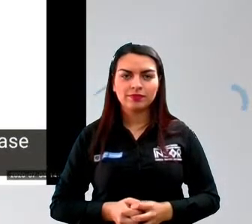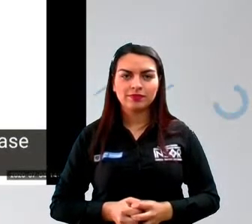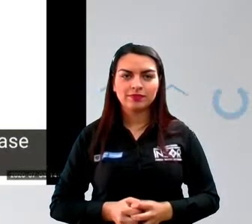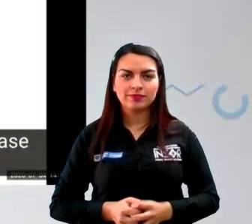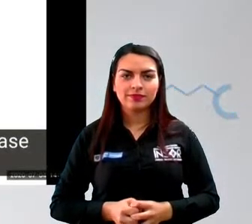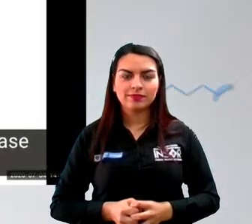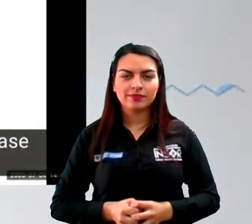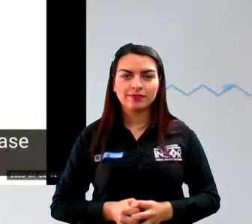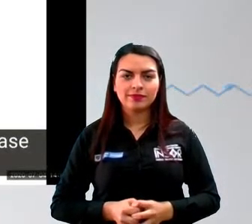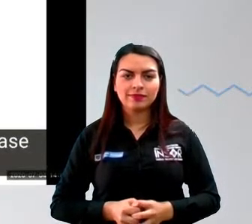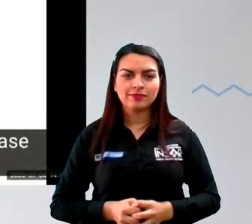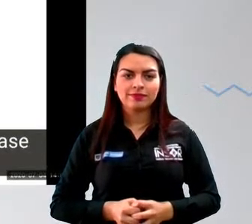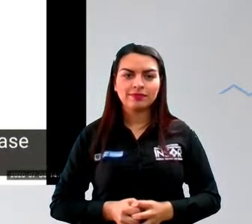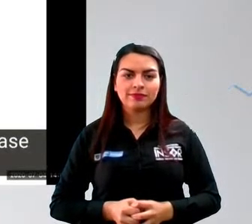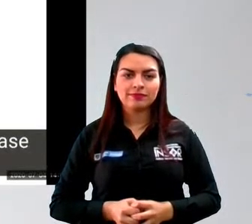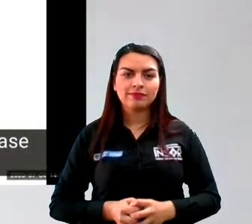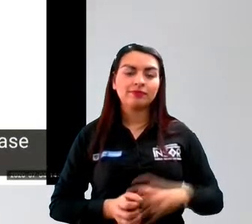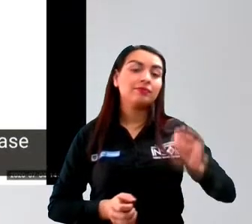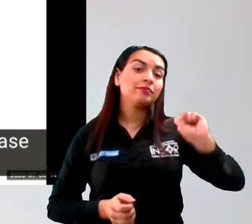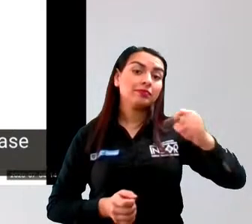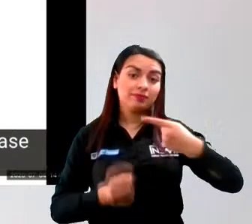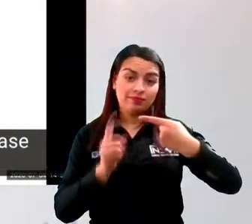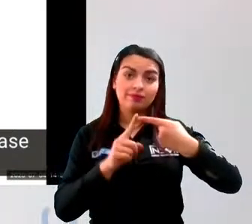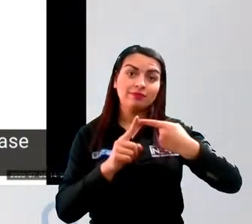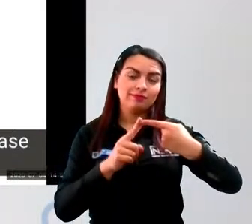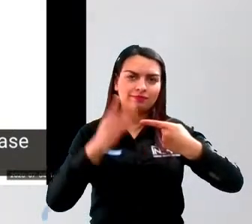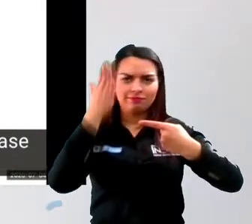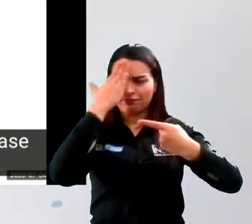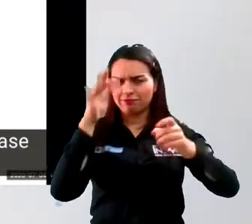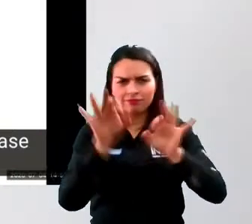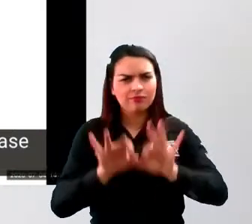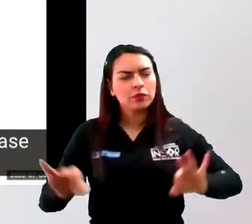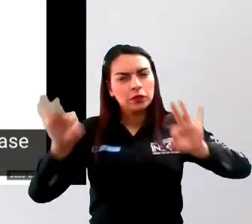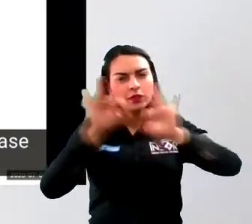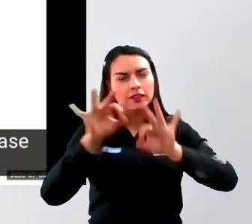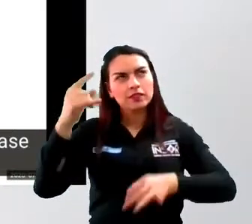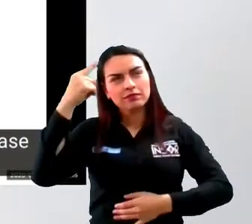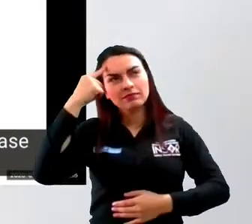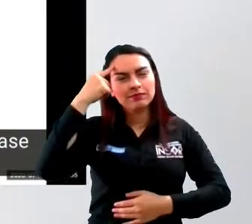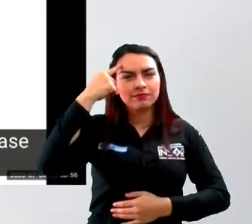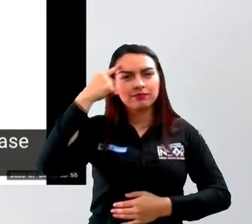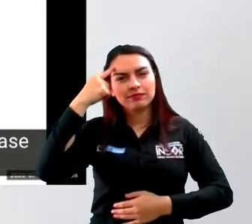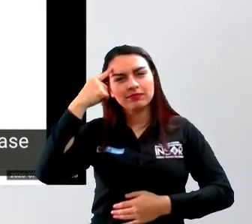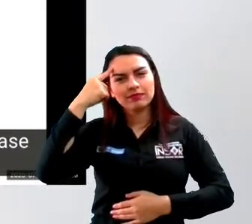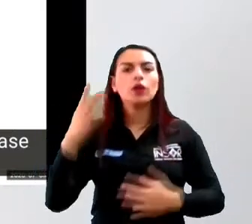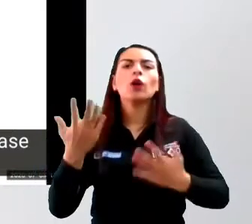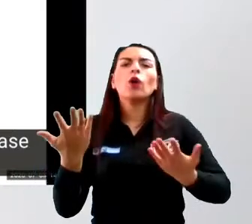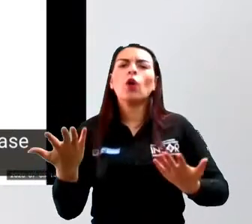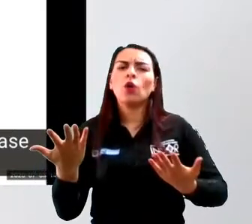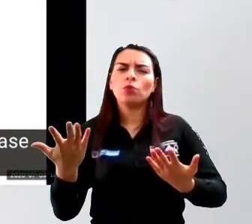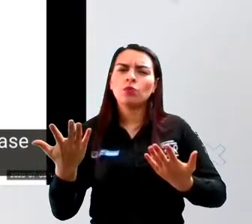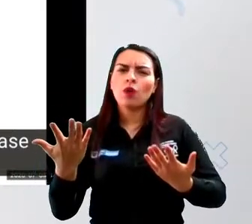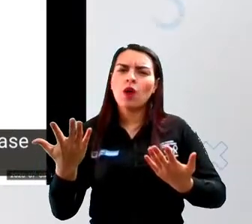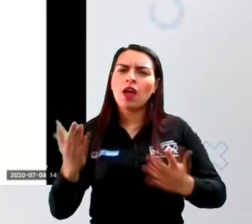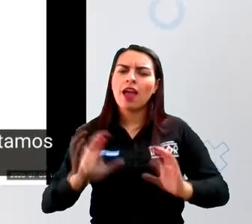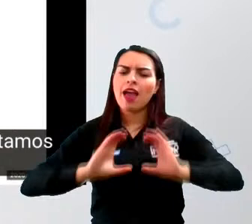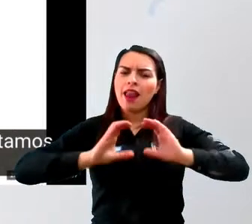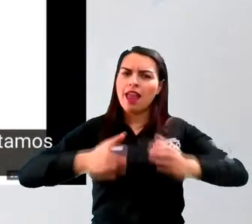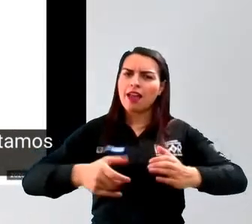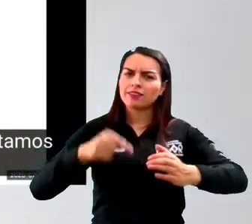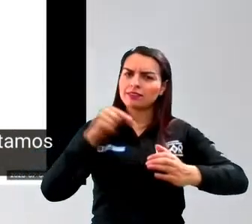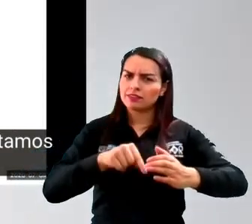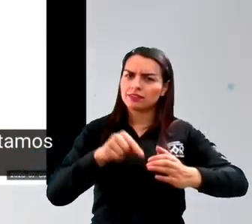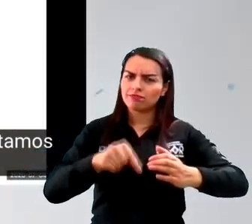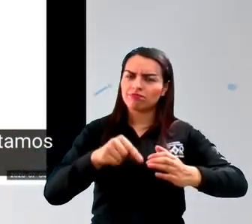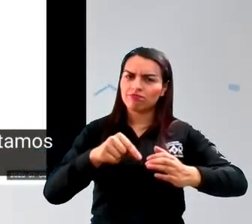en primer lugar, tenemos que pensar en cómo se tiene presencia en una clase síncrona frente